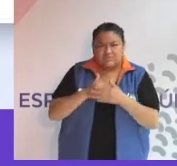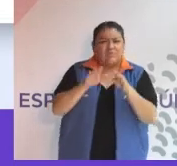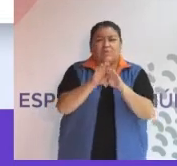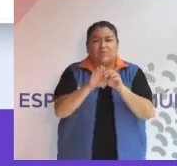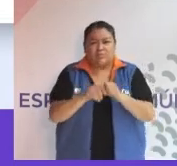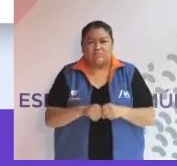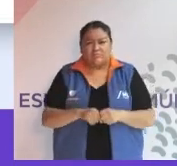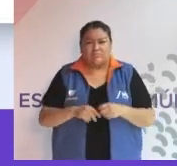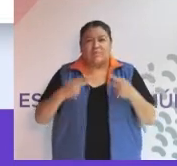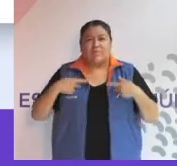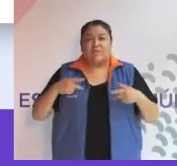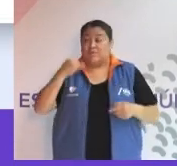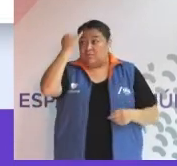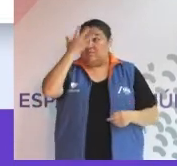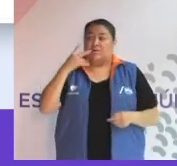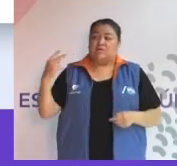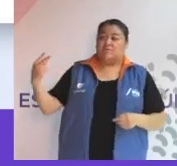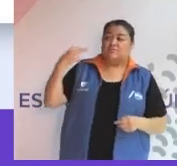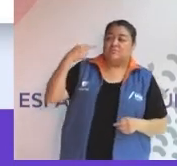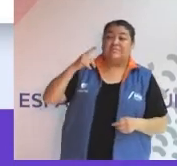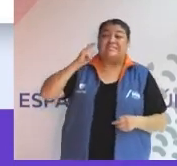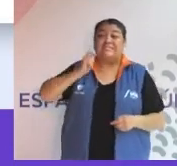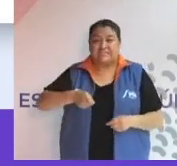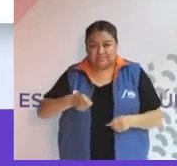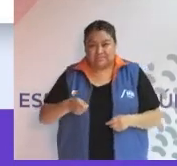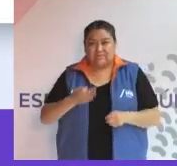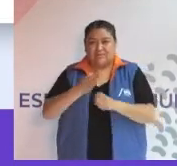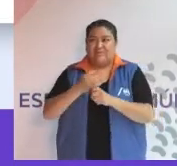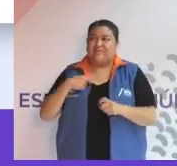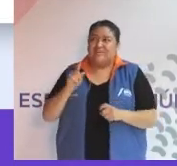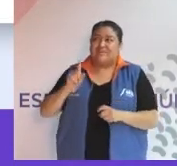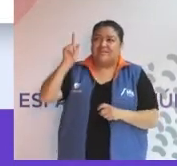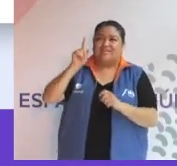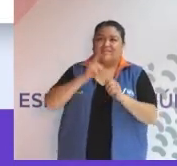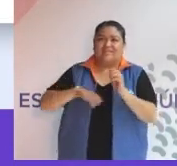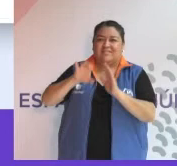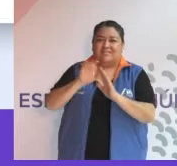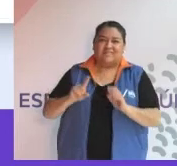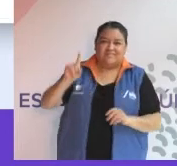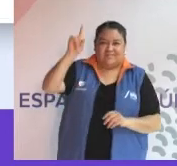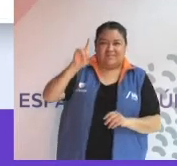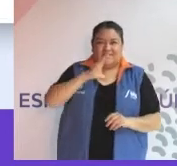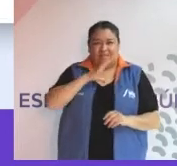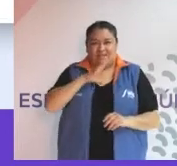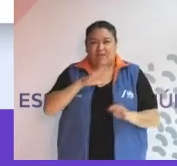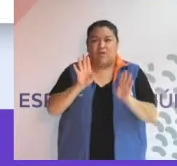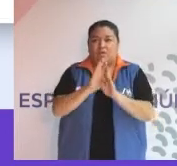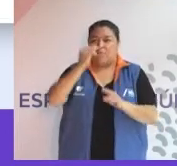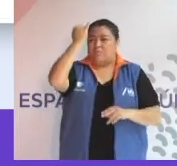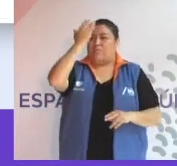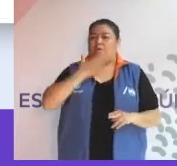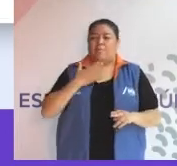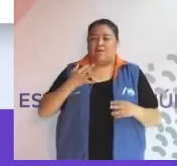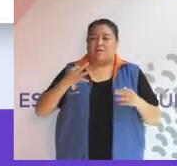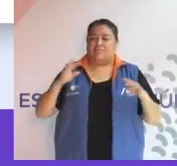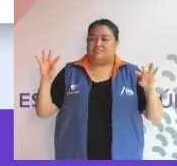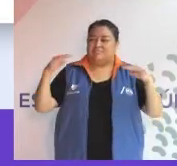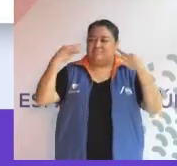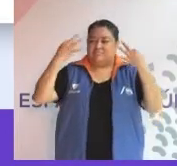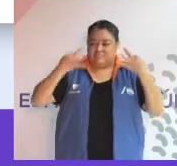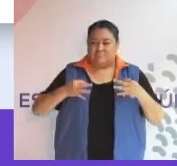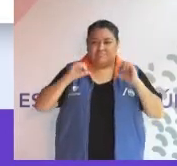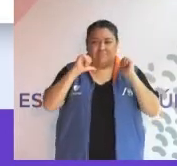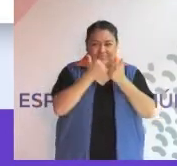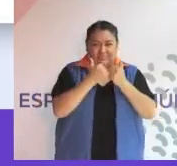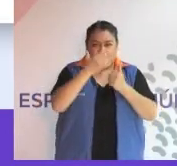imagen pública. Por eso me hace muy interesante que estemos hablando ahorita y Javier Solórzano está en la de junto hablando de cómo tener una imagen pública. Hace